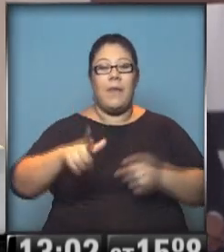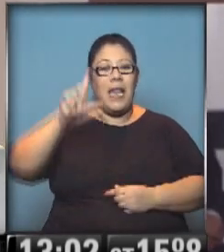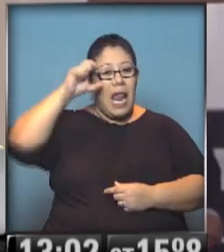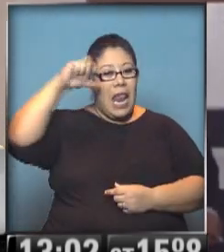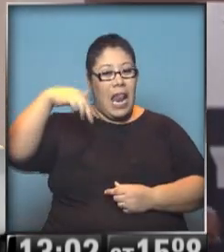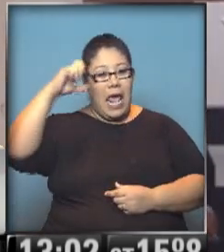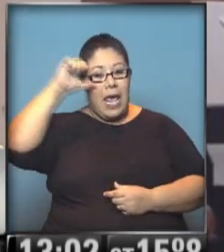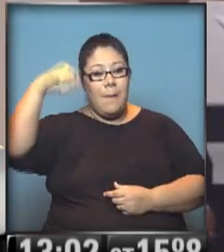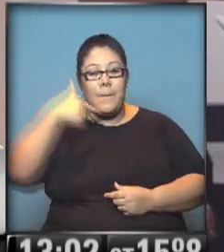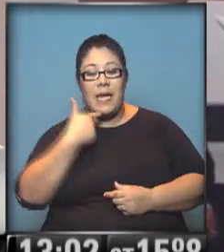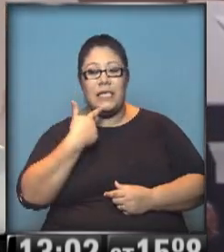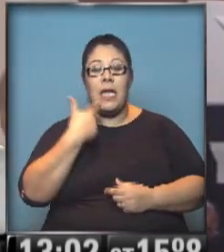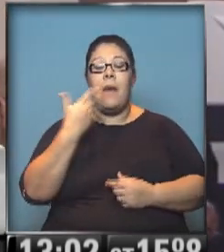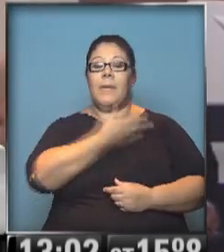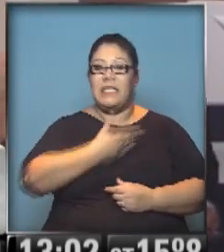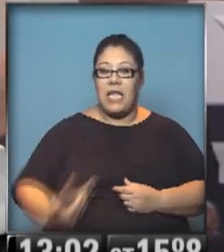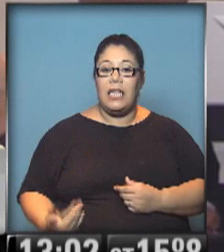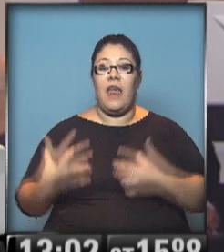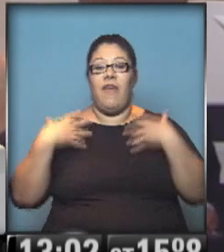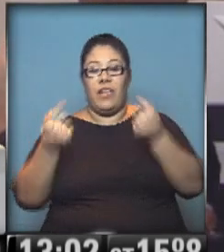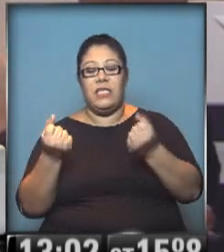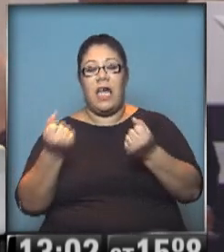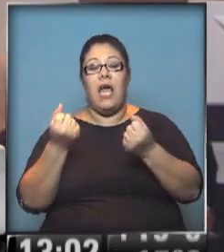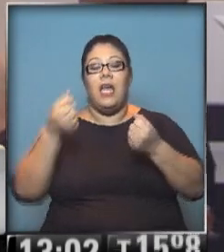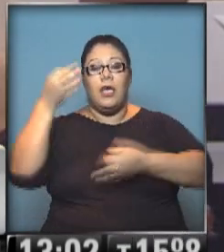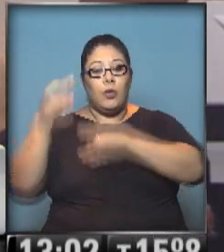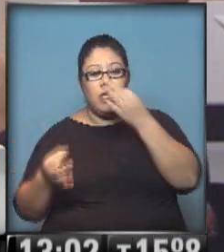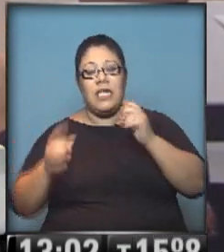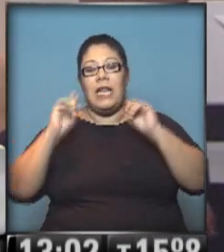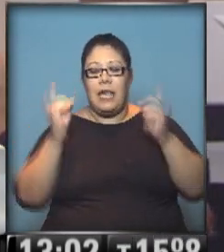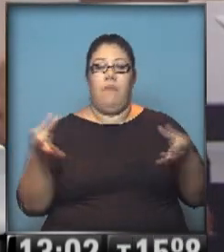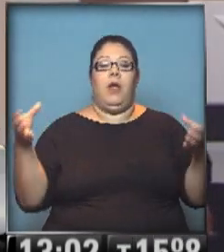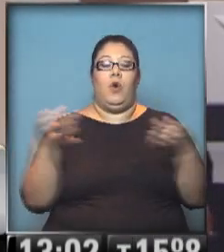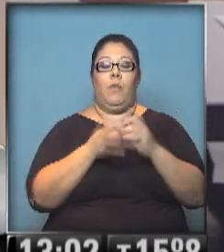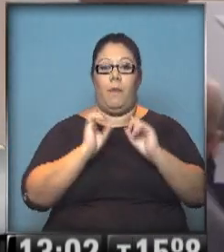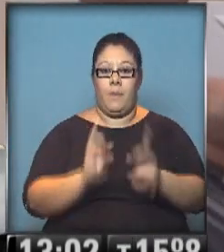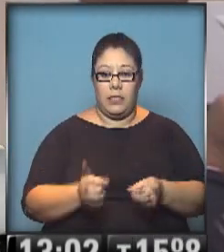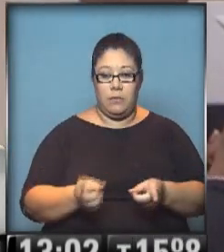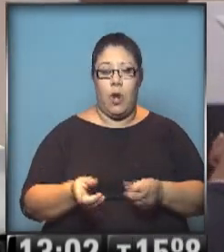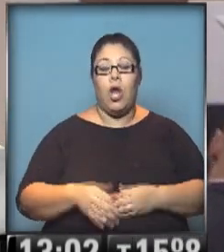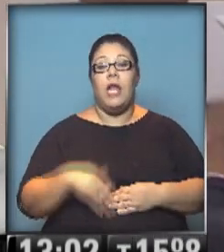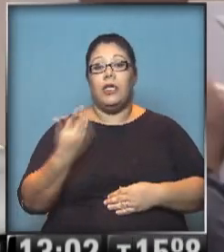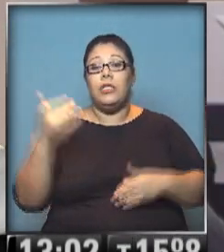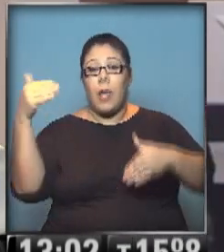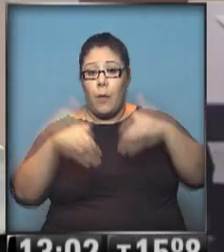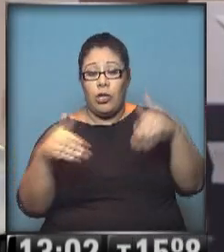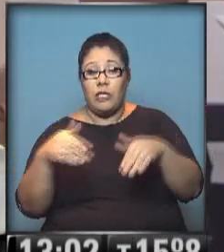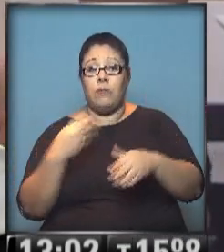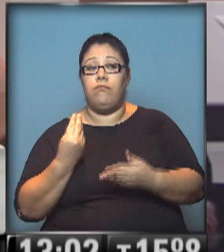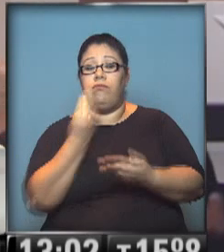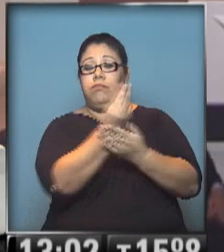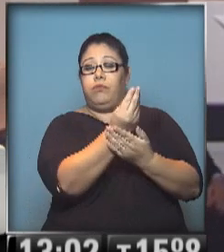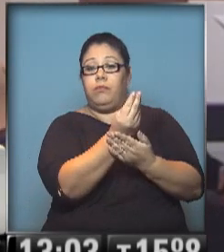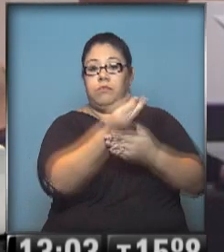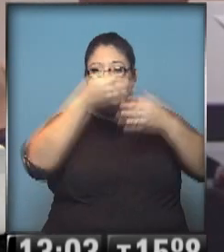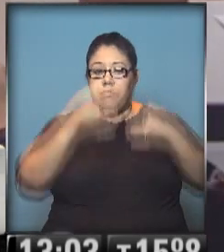presidente de Defensa y Justicia, también miembro de nuestro comité. Esto quiere decir que no es necesario que la votación la emita el representante